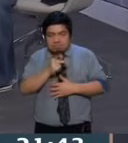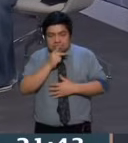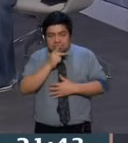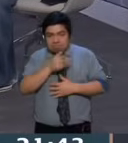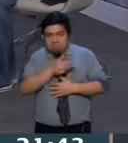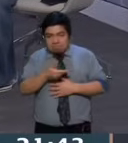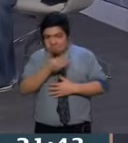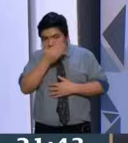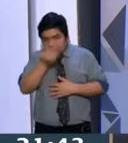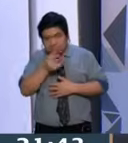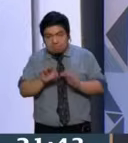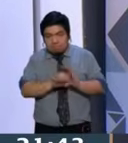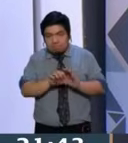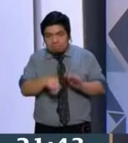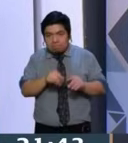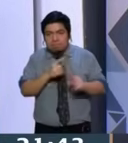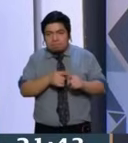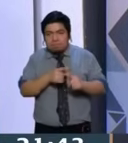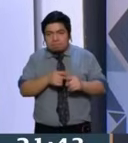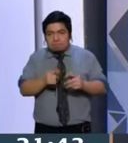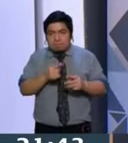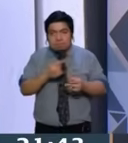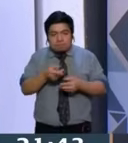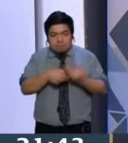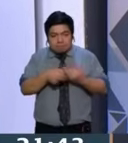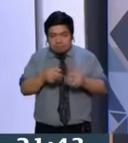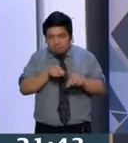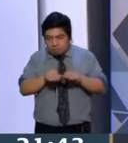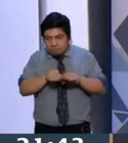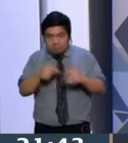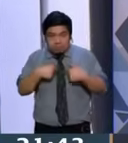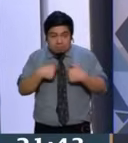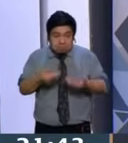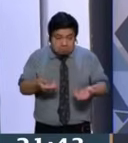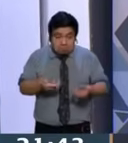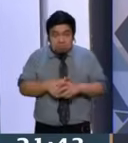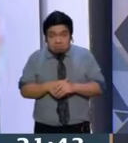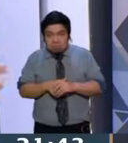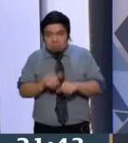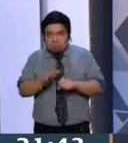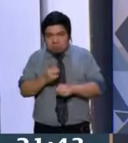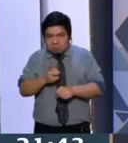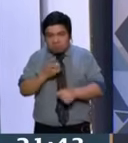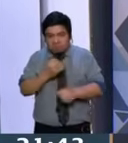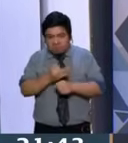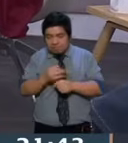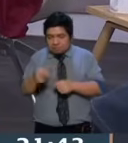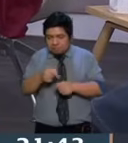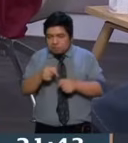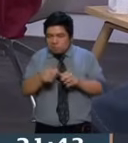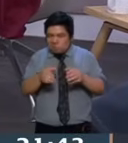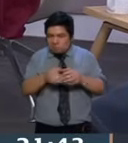yo estoy consciente de que en algún momento quien va a llevar a cabo esos trabajos de cuidado, pues voy a ser yo. Por eso me parece que es muy importante, por un